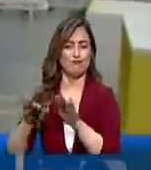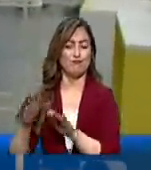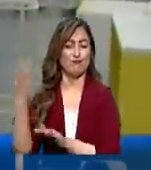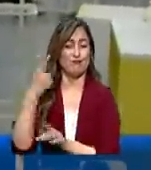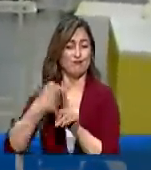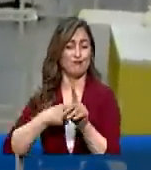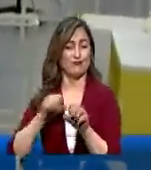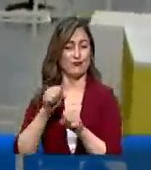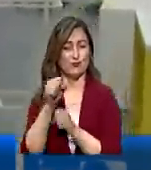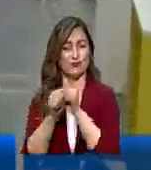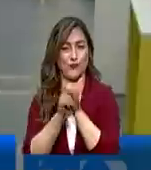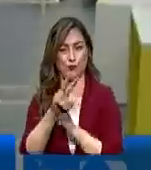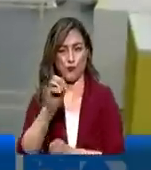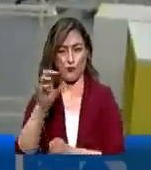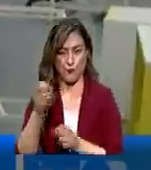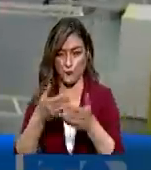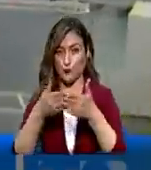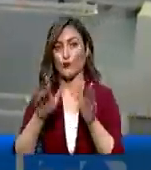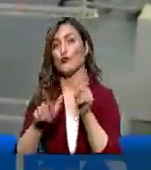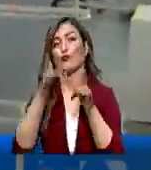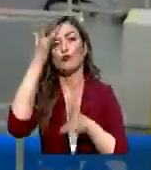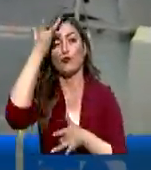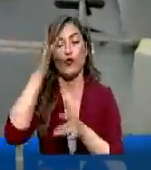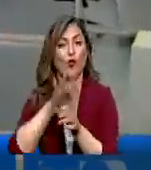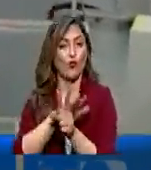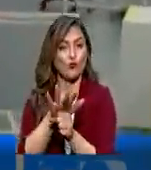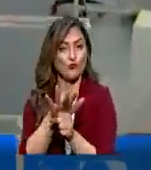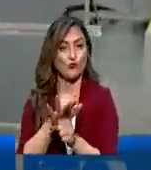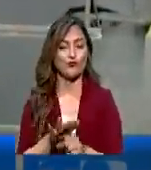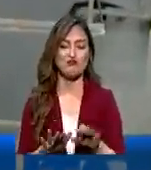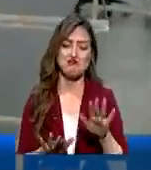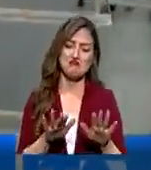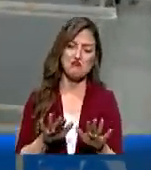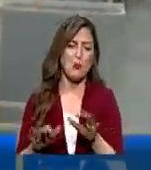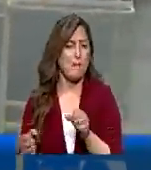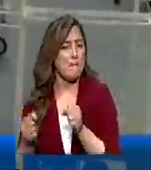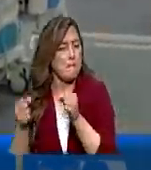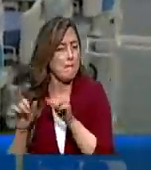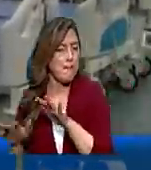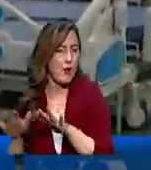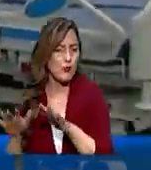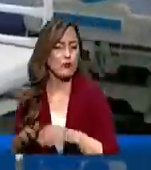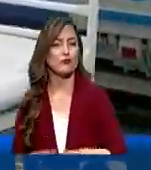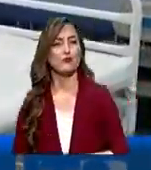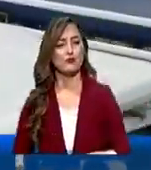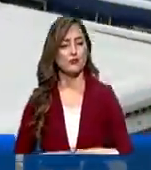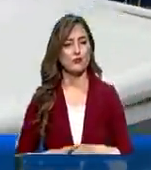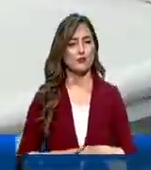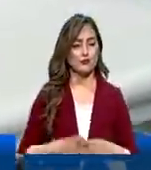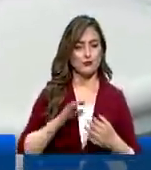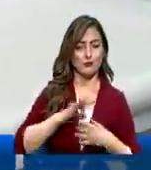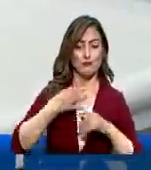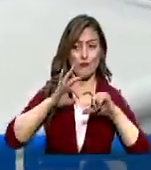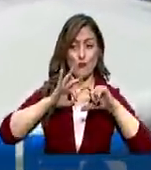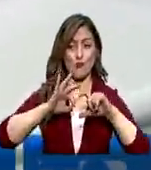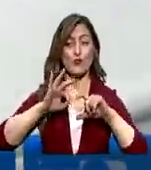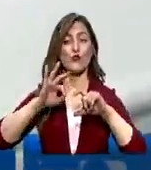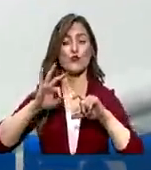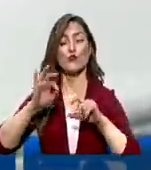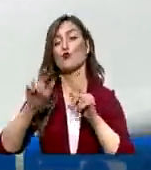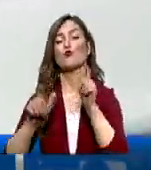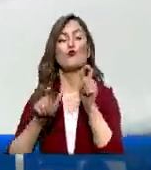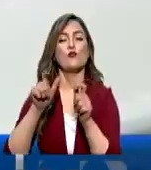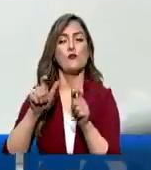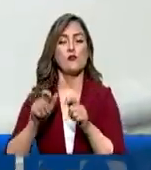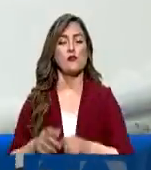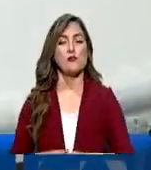2020, fue abierto para la atención de pacientes con COVID leve y moderado, pero que tras los picos y la alta demanda de pacientes,